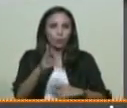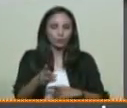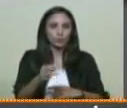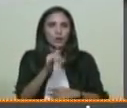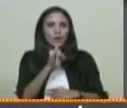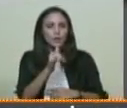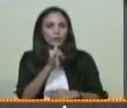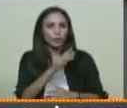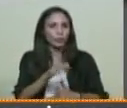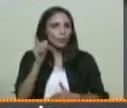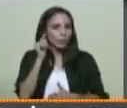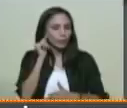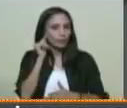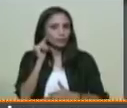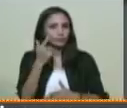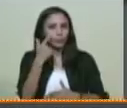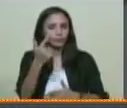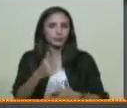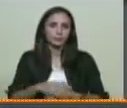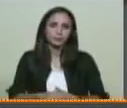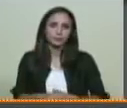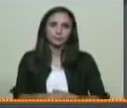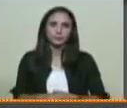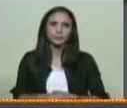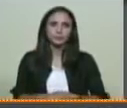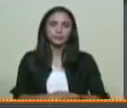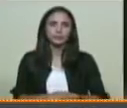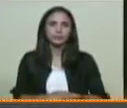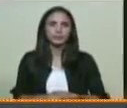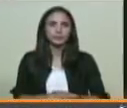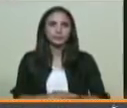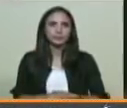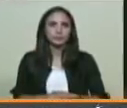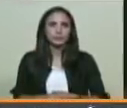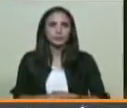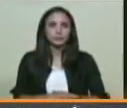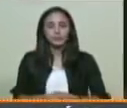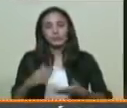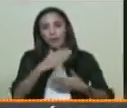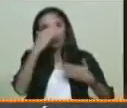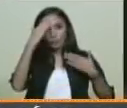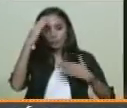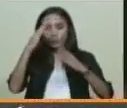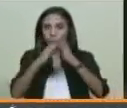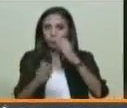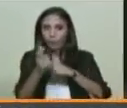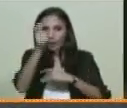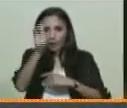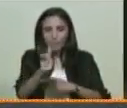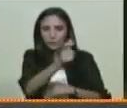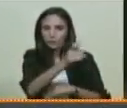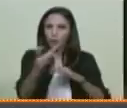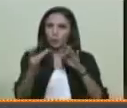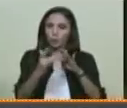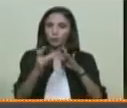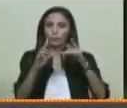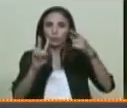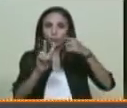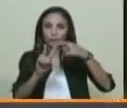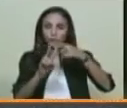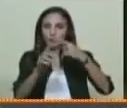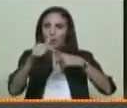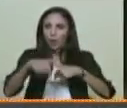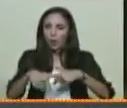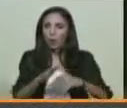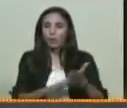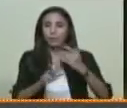Mata Dugarte nos ofrece los detalles. Adelante. Compatriotas. Un saludo a las personas que a esta hora sintonizan Venezolana de Televisión. Hoy, cuando